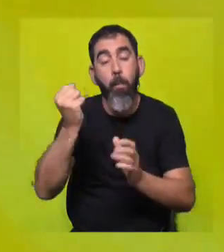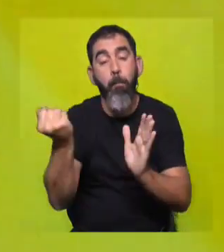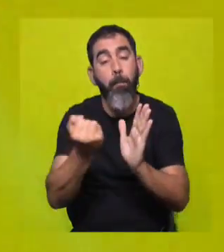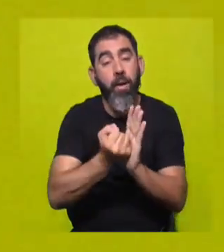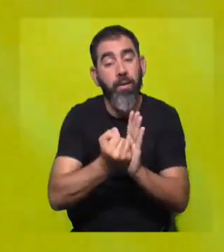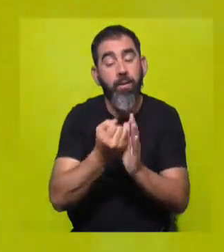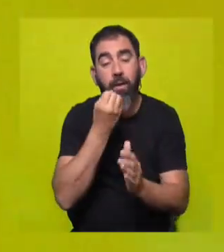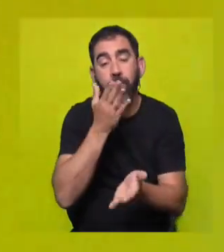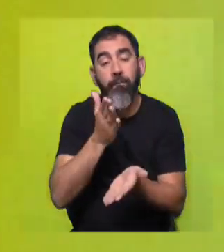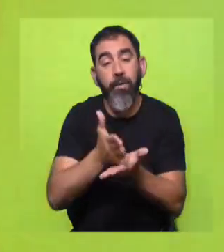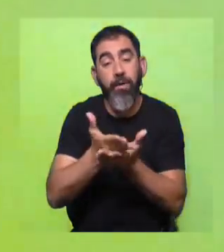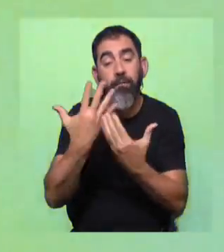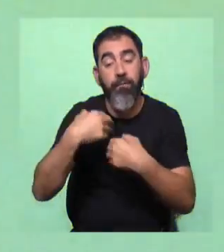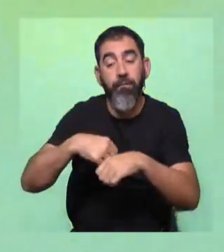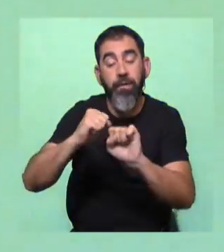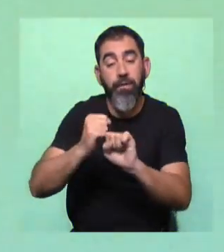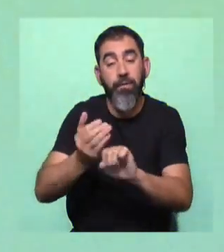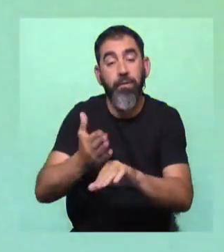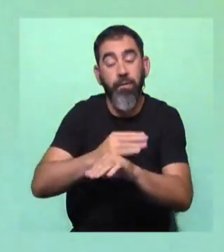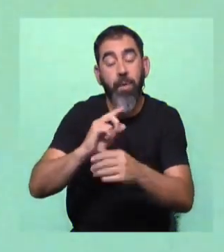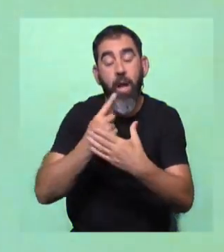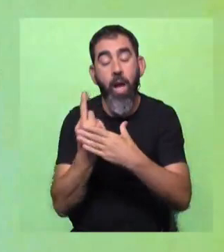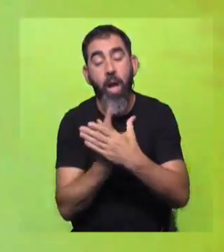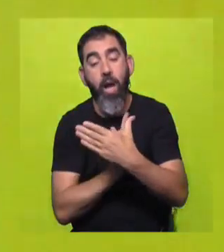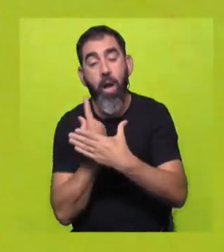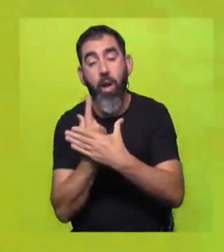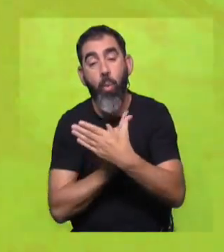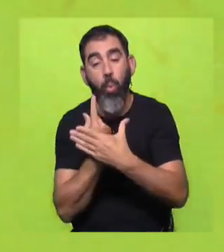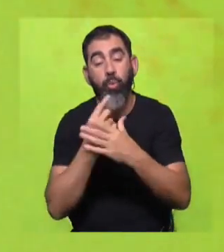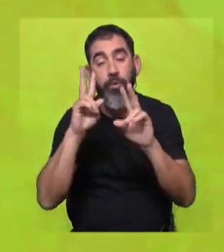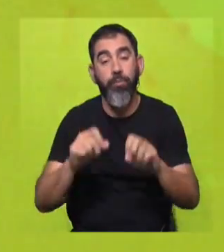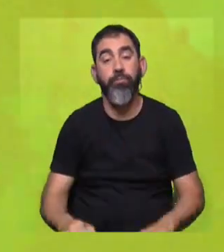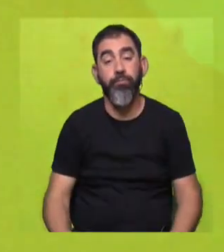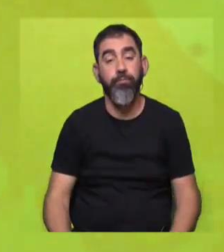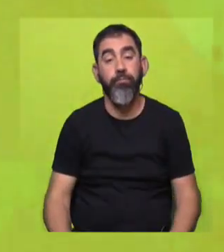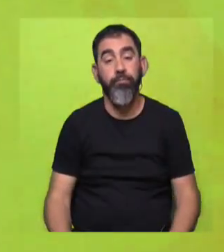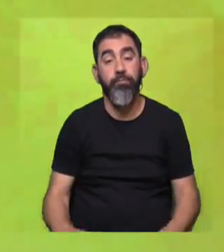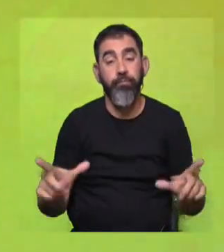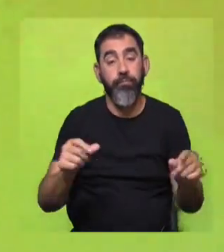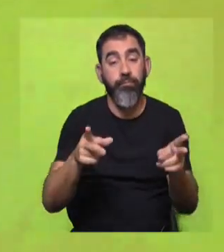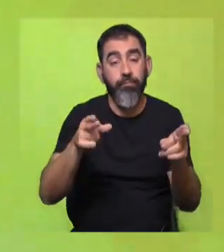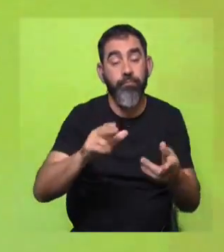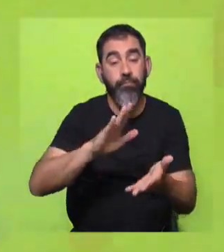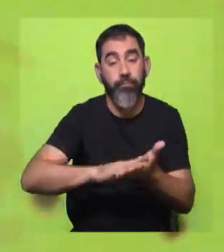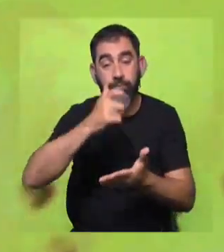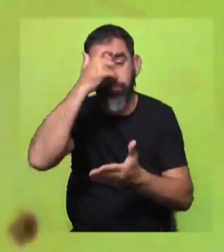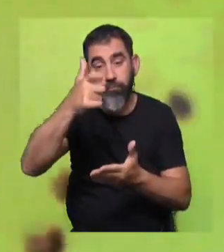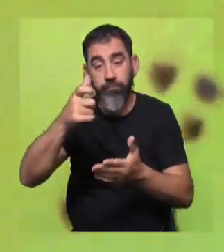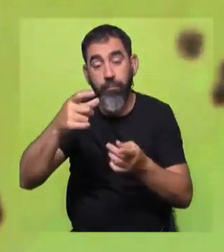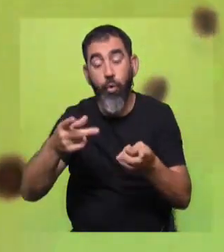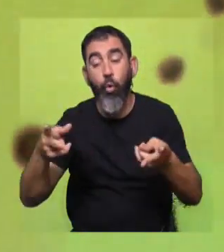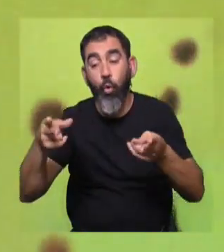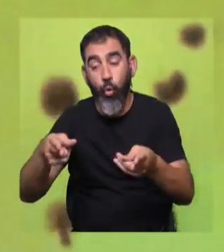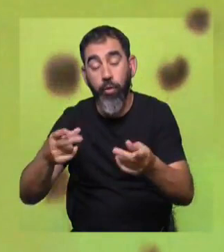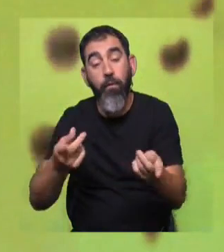que favorezcan los diagnósticos del trastorno del espectro autista. Hasta acá este segmento de Sobre Ciencia. A la